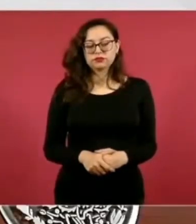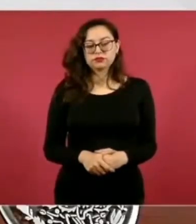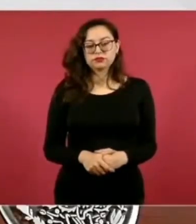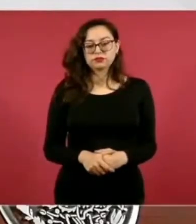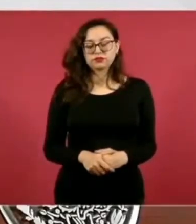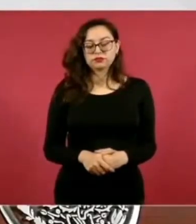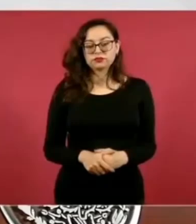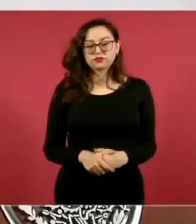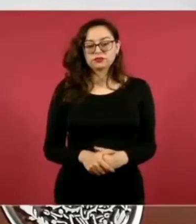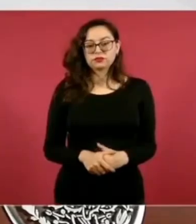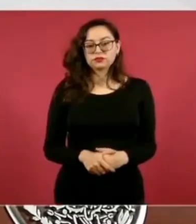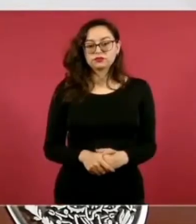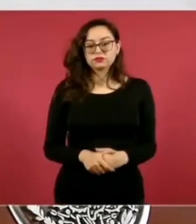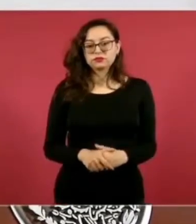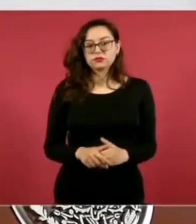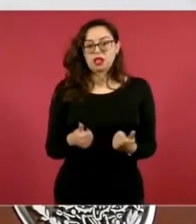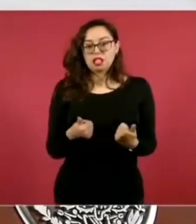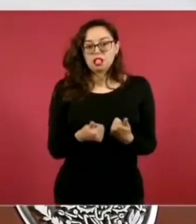no solapar nada